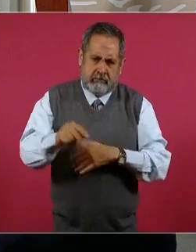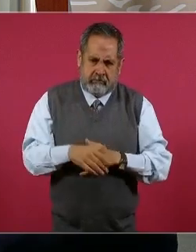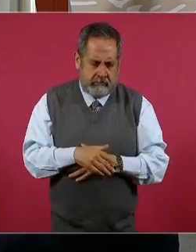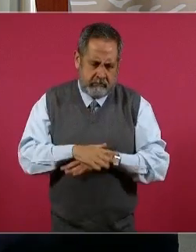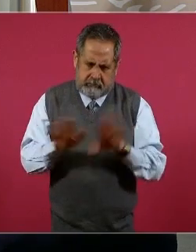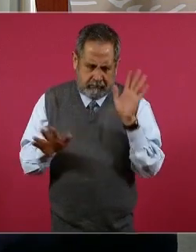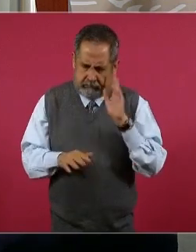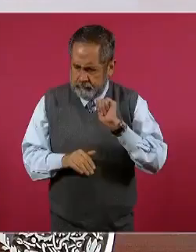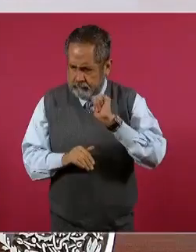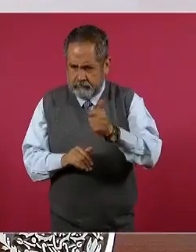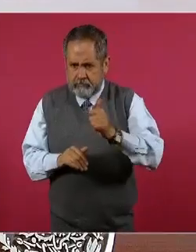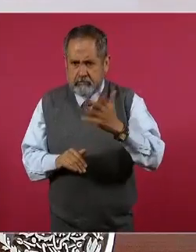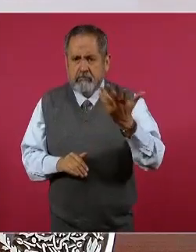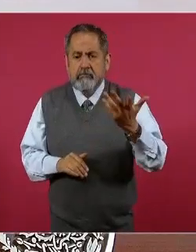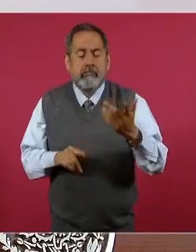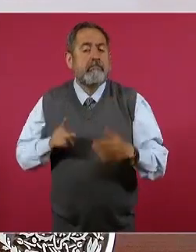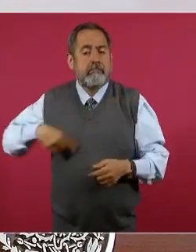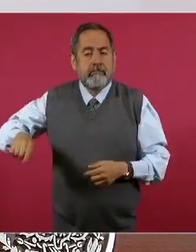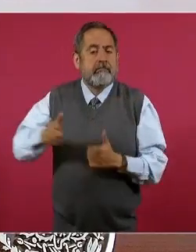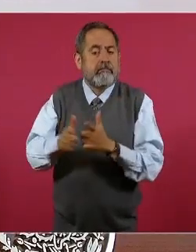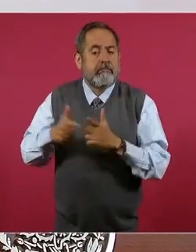nosotros, el Ejecutivo,